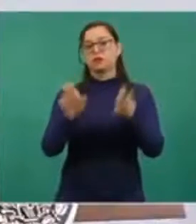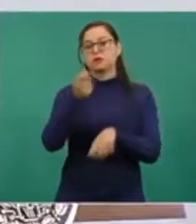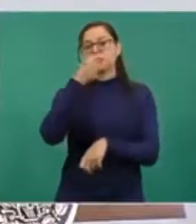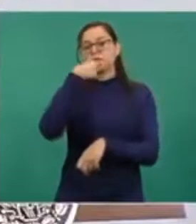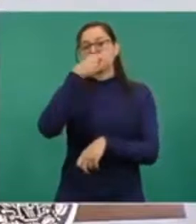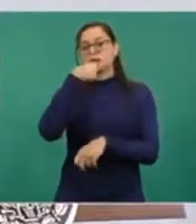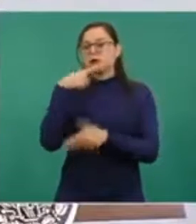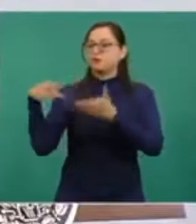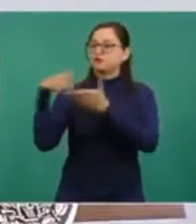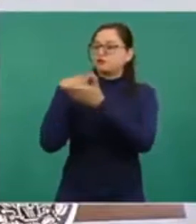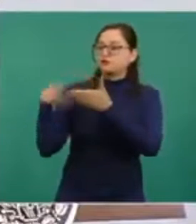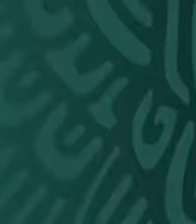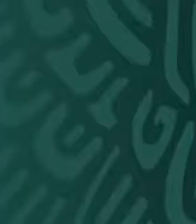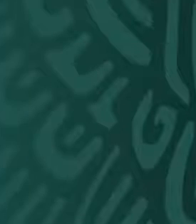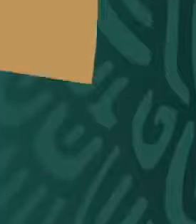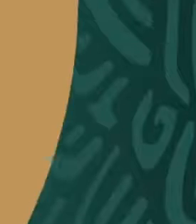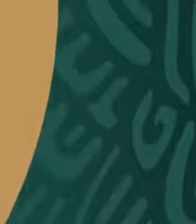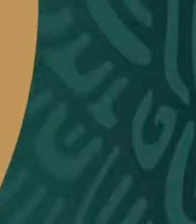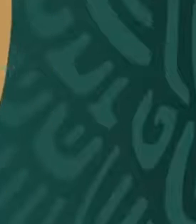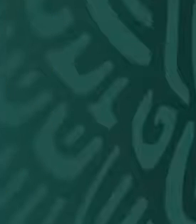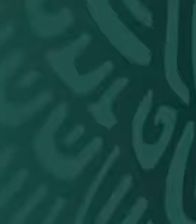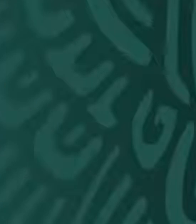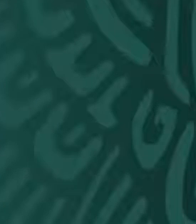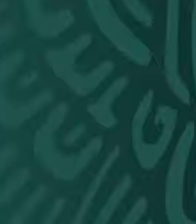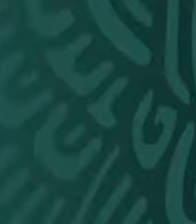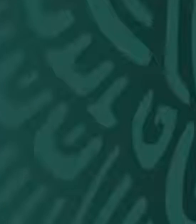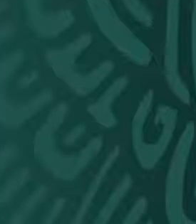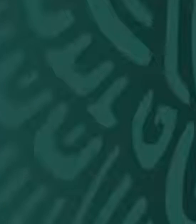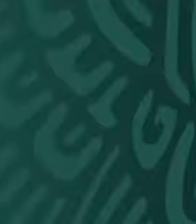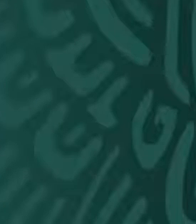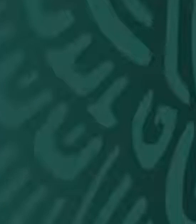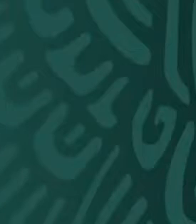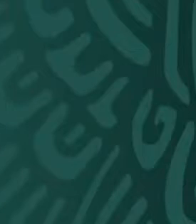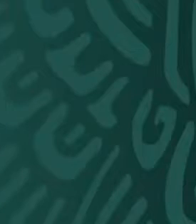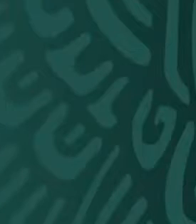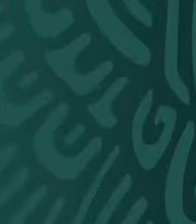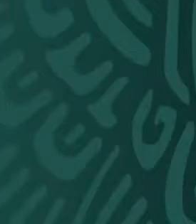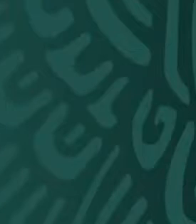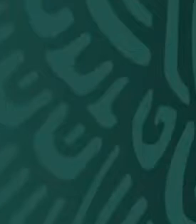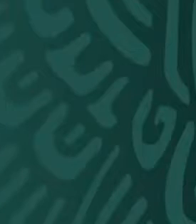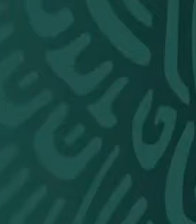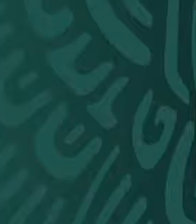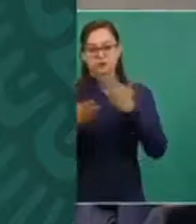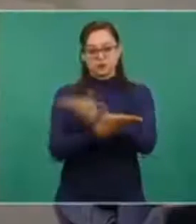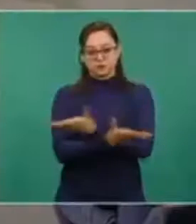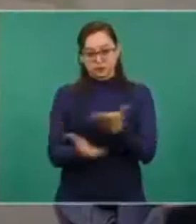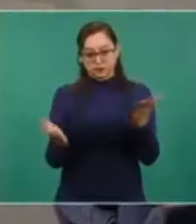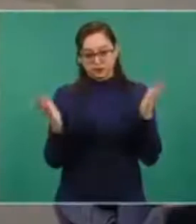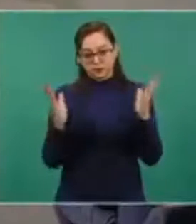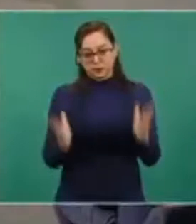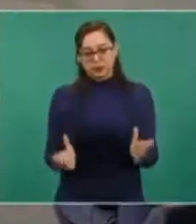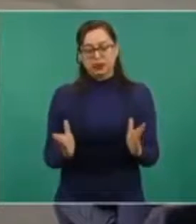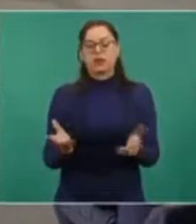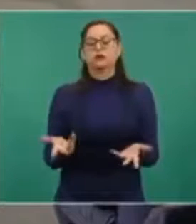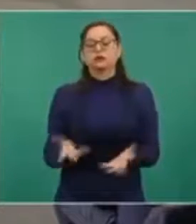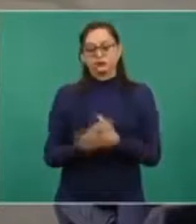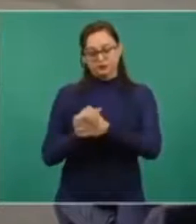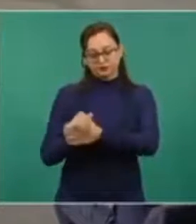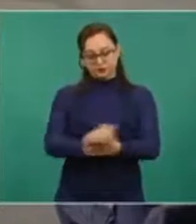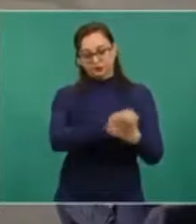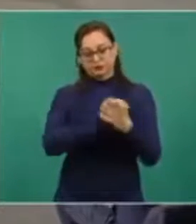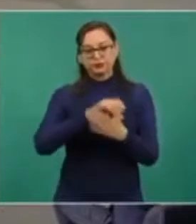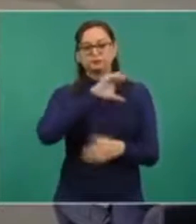informe semanal sobre la adquisición de medicamentos y el estado que guarda la pandemia en el país. Y hoy les actualizamos